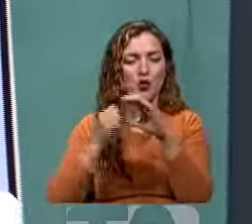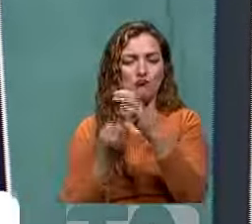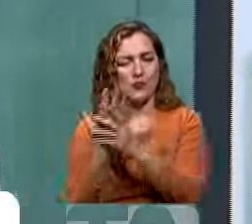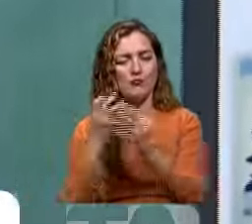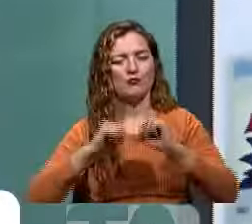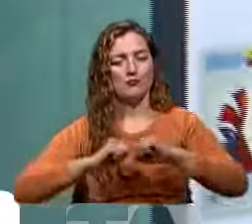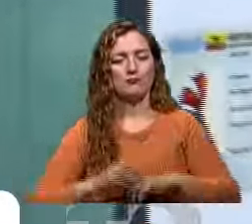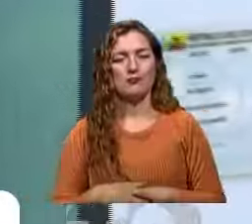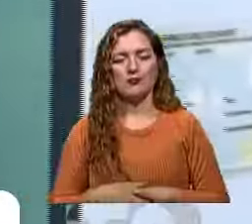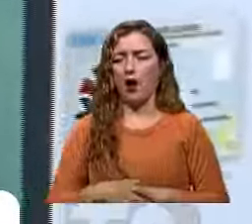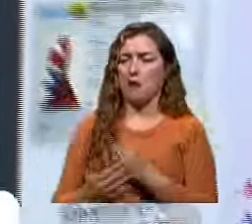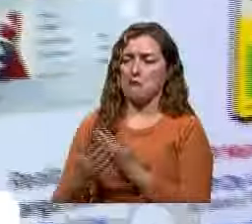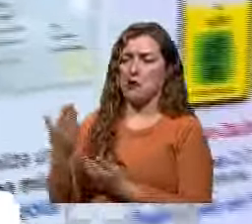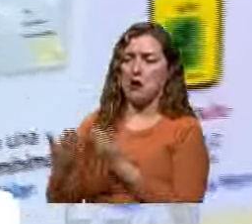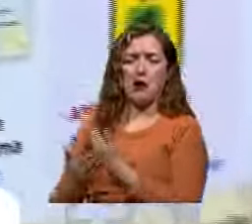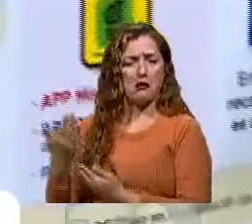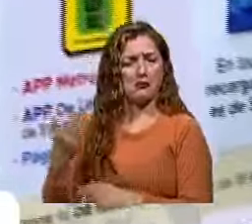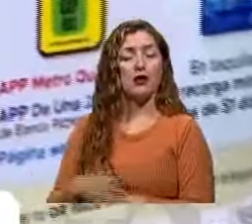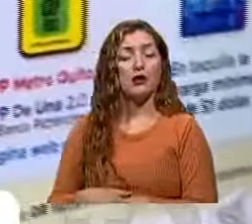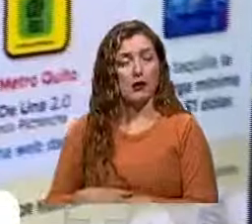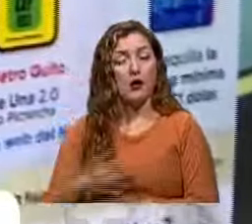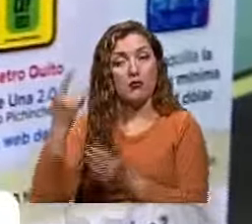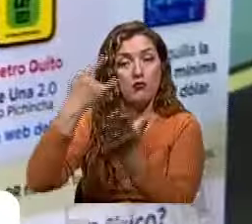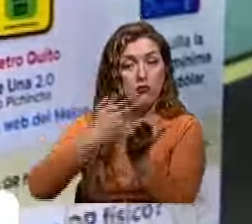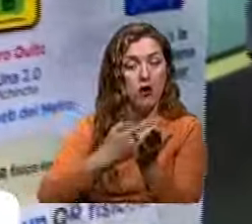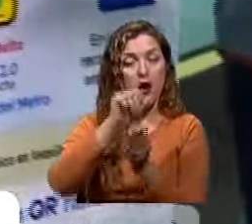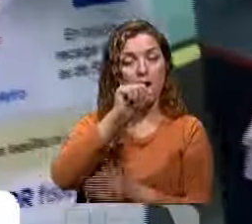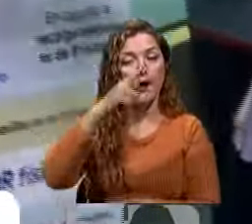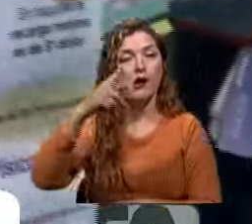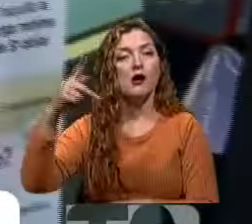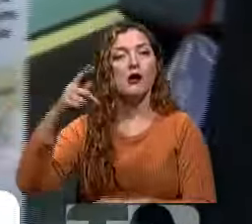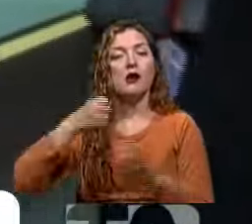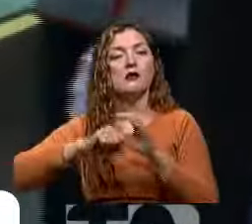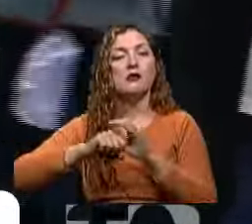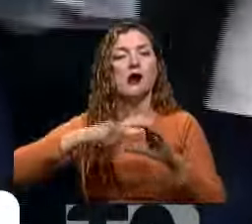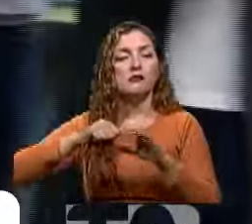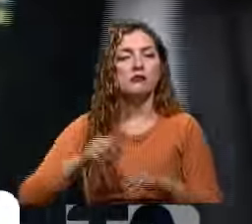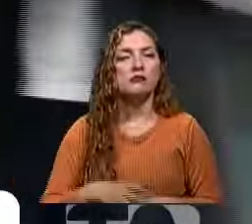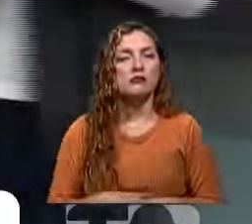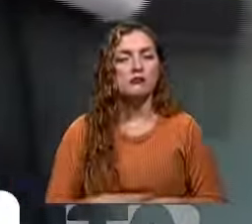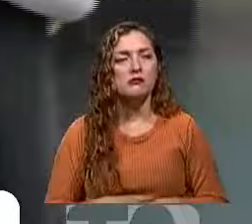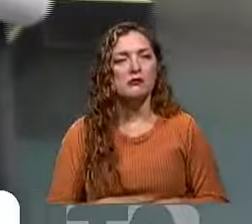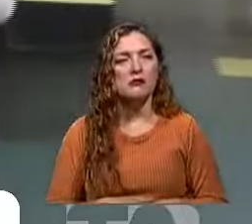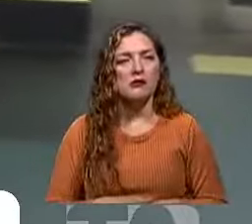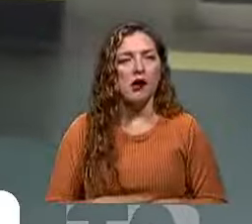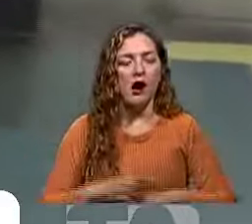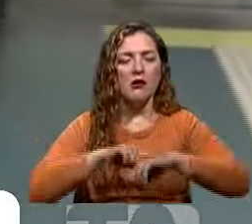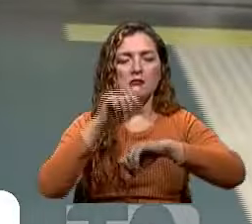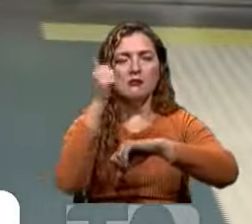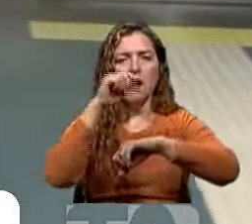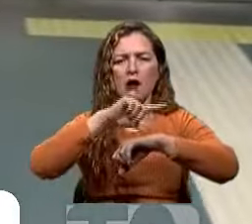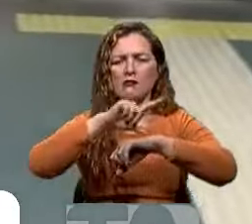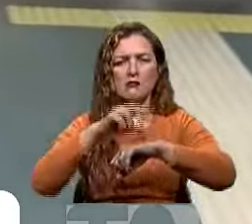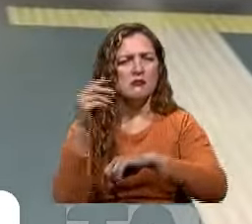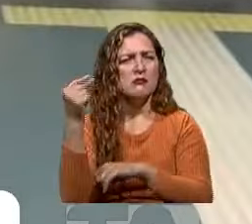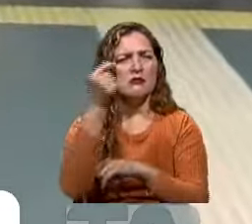Es realmente fácil. Ustedes pueden descargarse también esta aplicación del Metro de Quito y generan así. En menos de 10 segundos